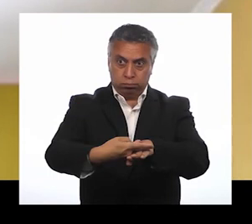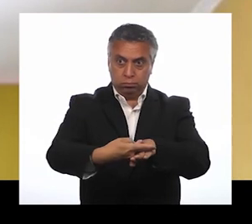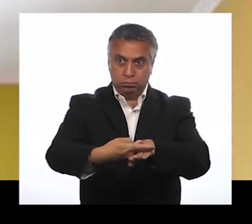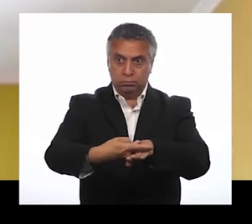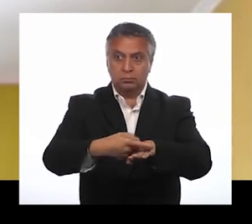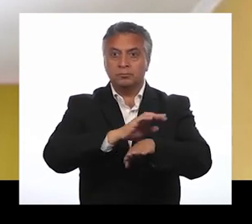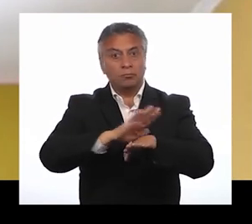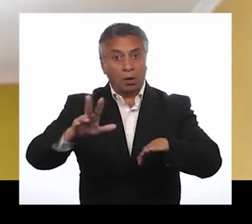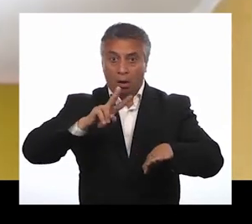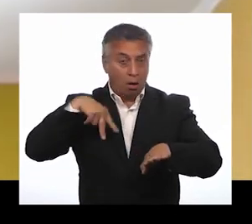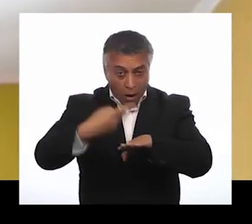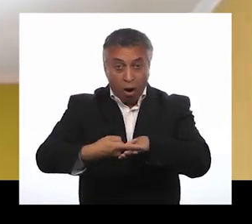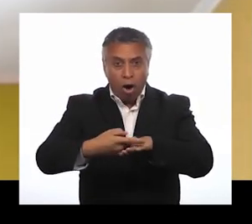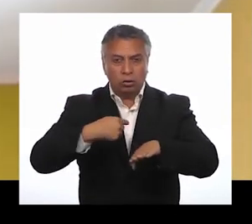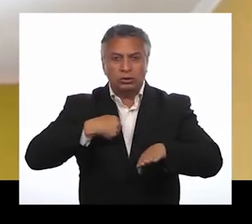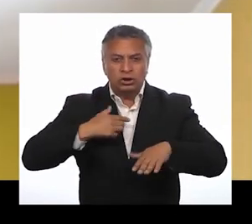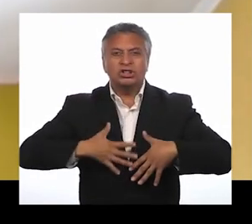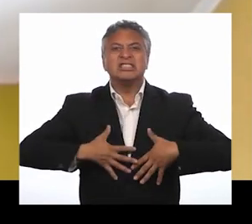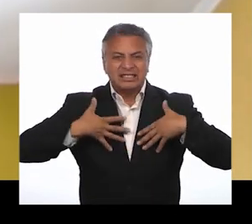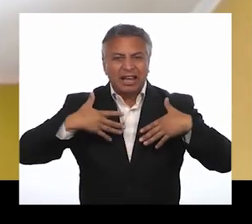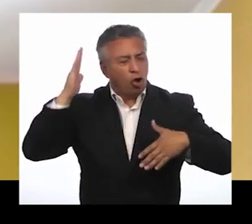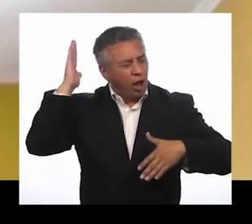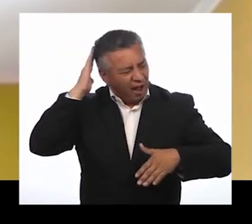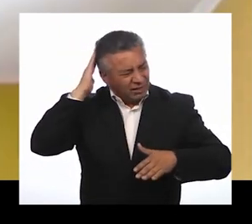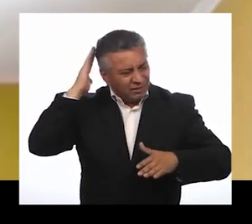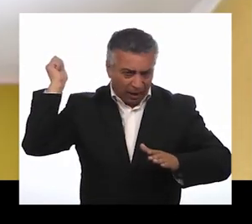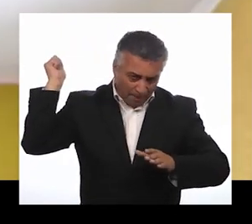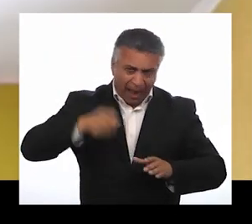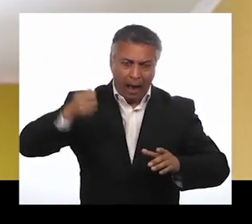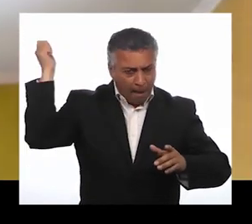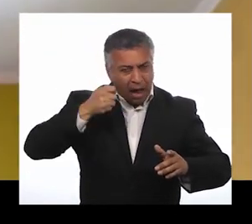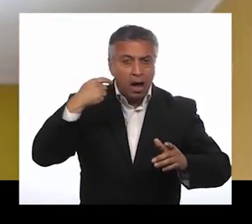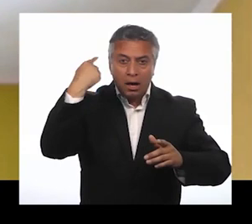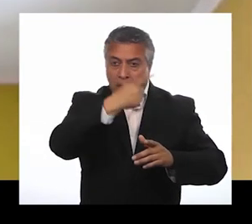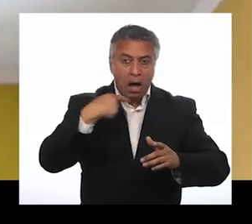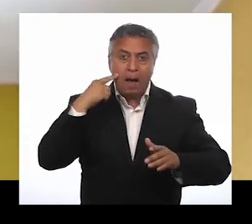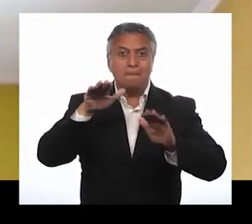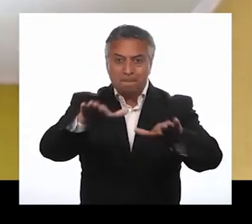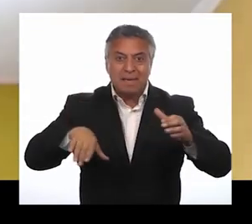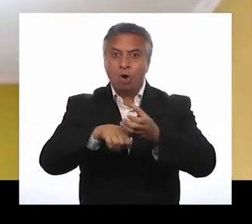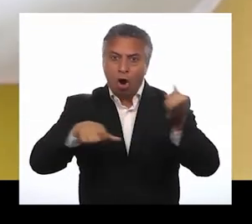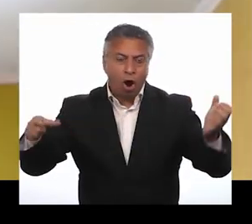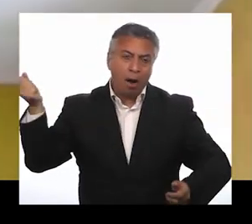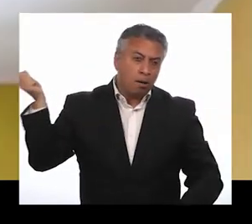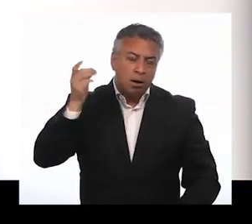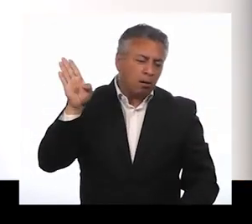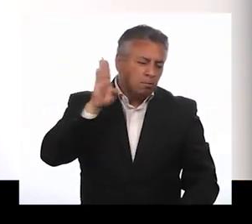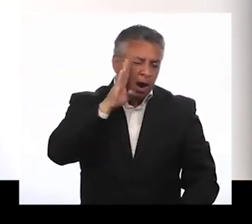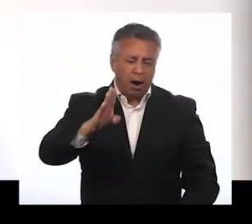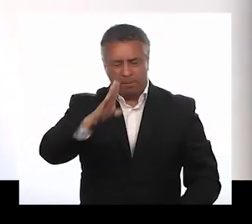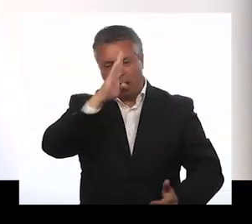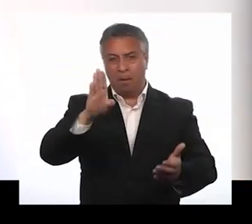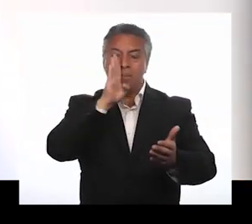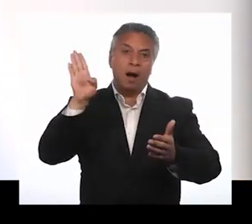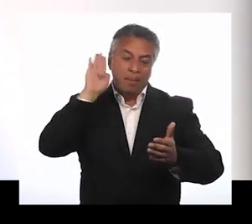Y después me caí al piso y me siguió pegando en la cabeza, en la espalda, en la cara, con la misma luma de madera.